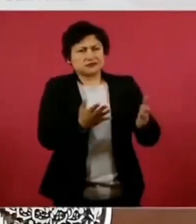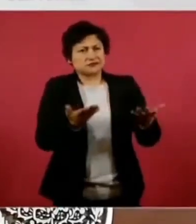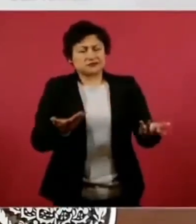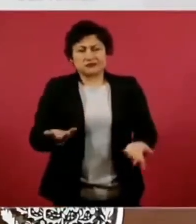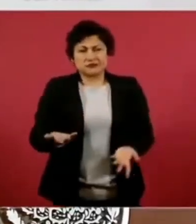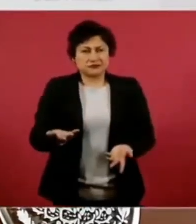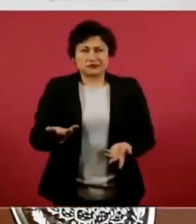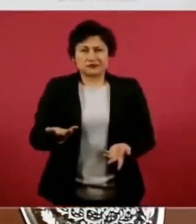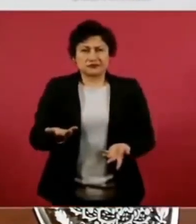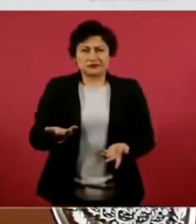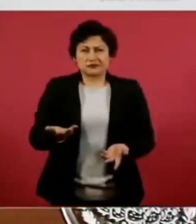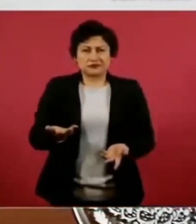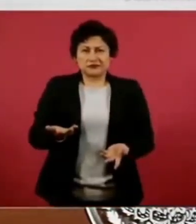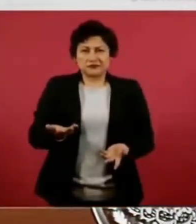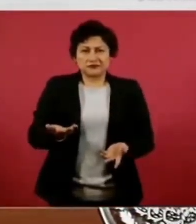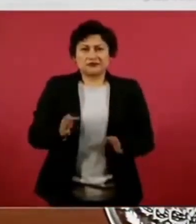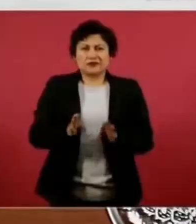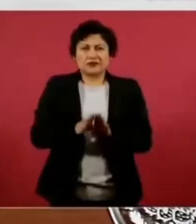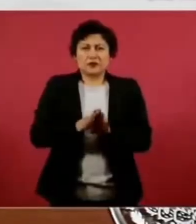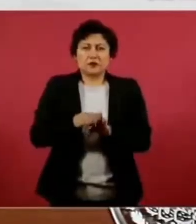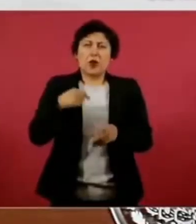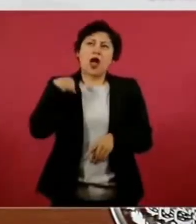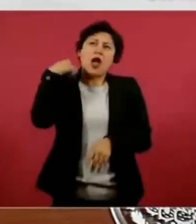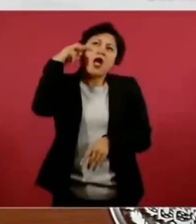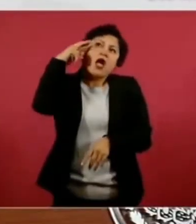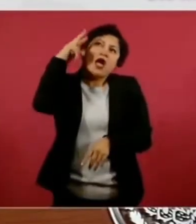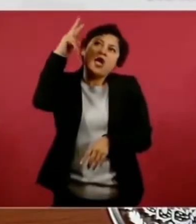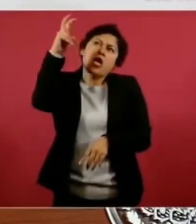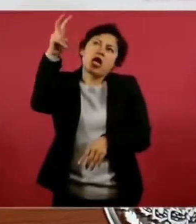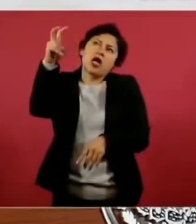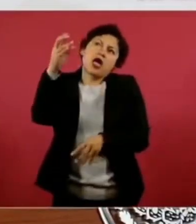No sean aspiracionistas.